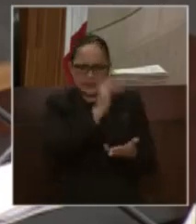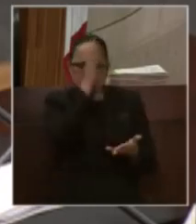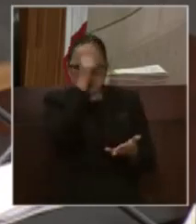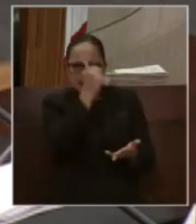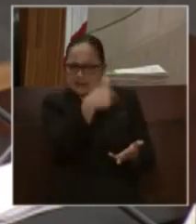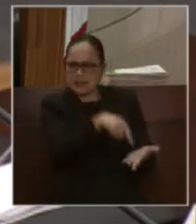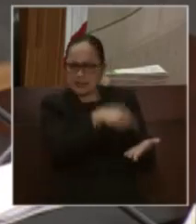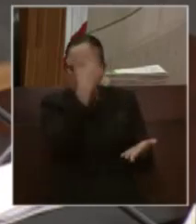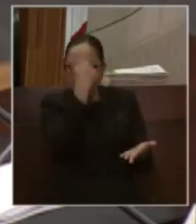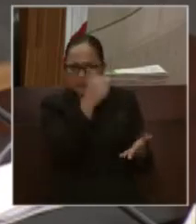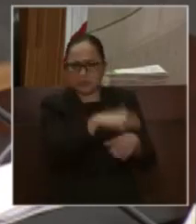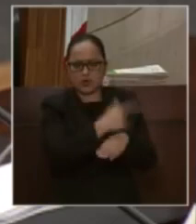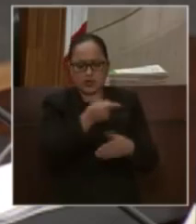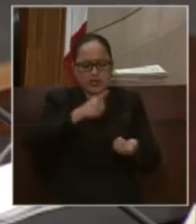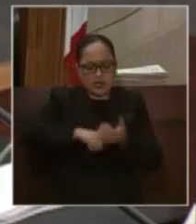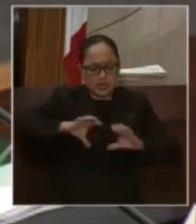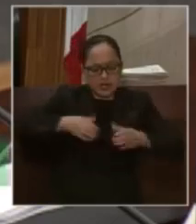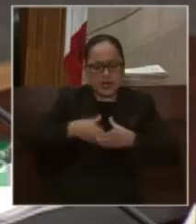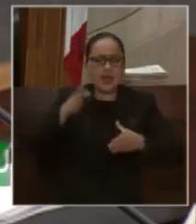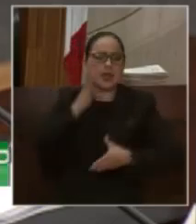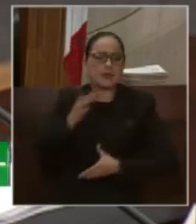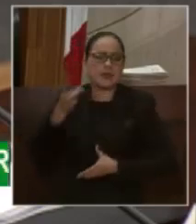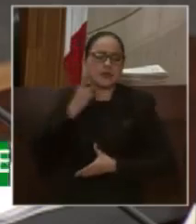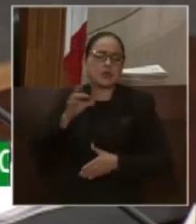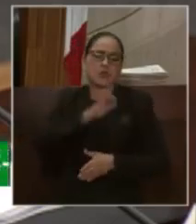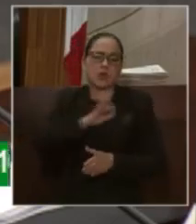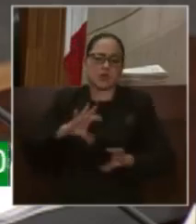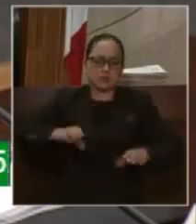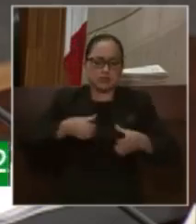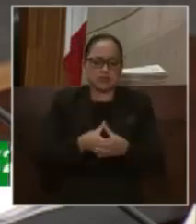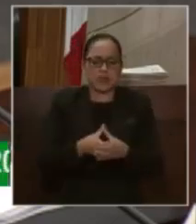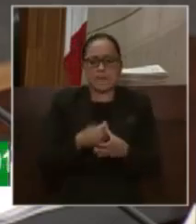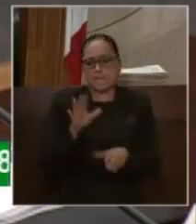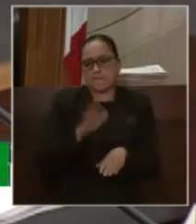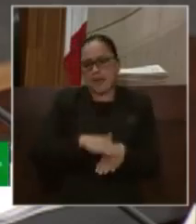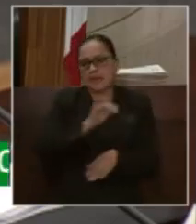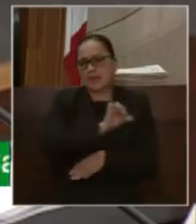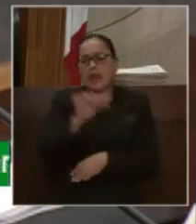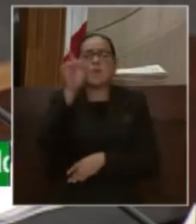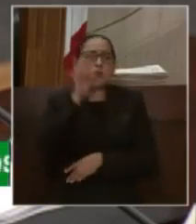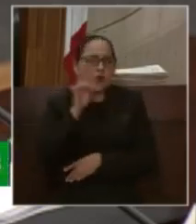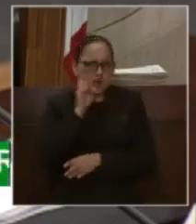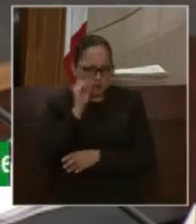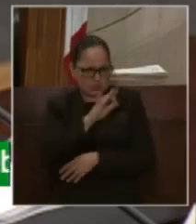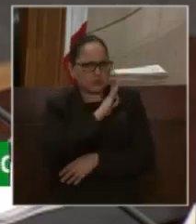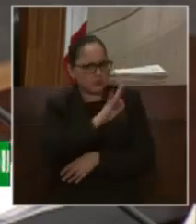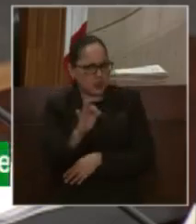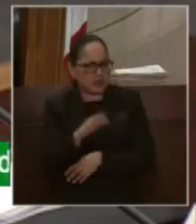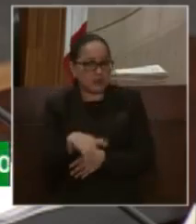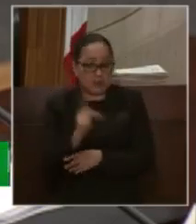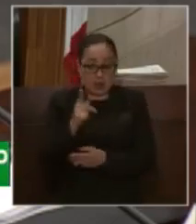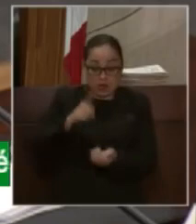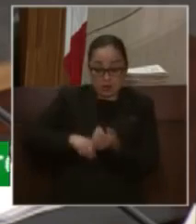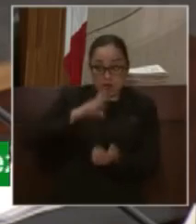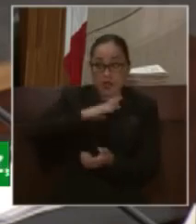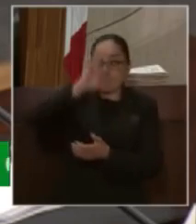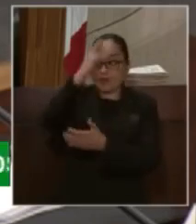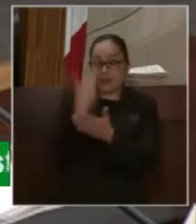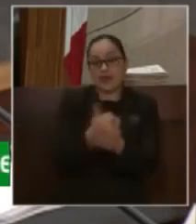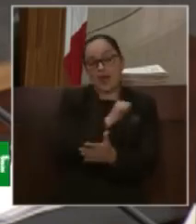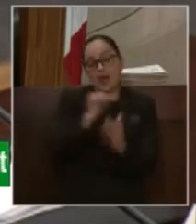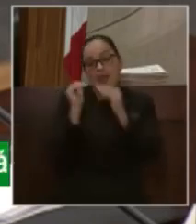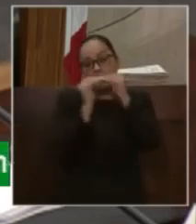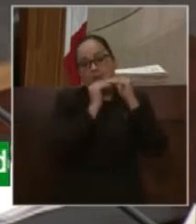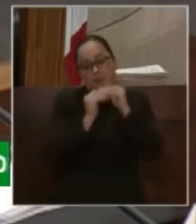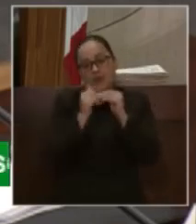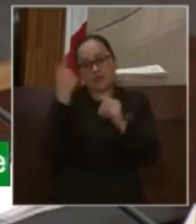por considerar que es válido que los congresos locales se integren con un porcentaje mayoritario de mujeres, sin que ello signifique una violación al principio de igualdad